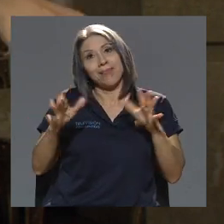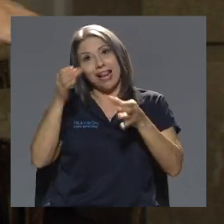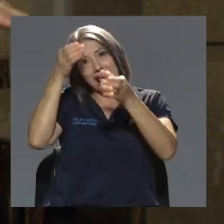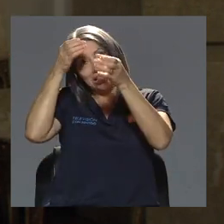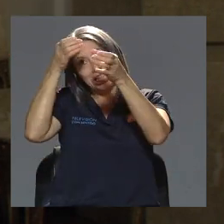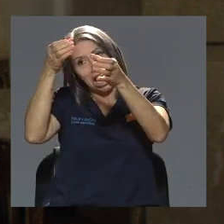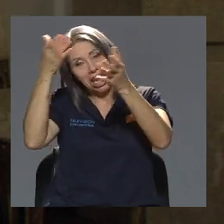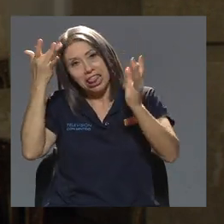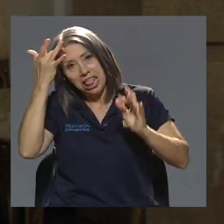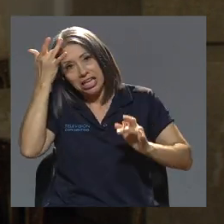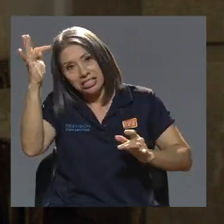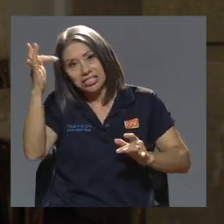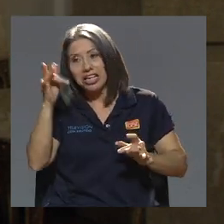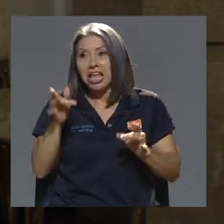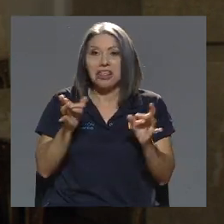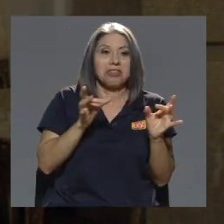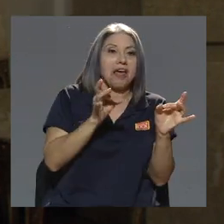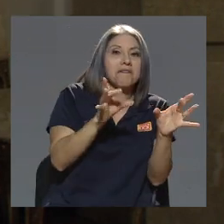las traviesas, había las...